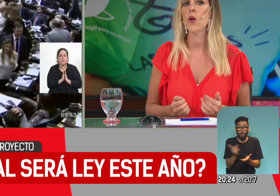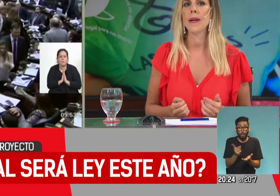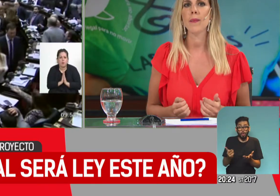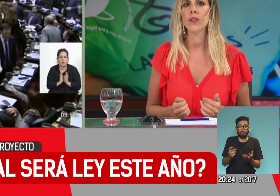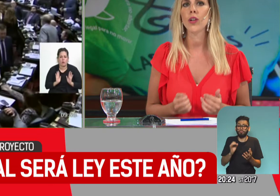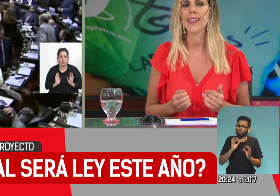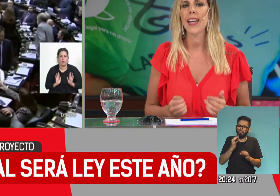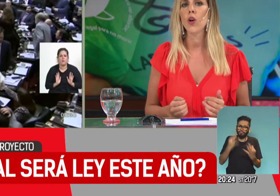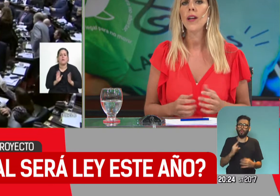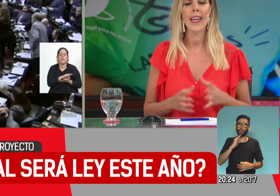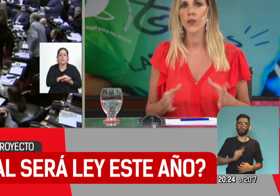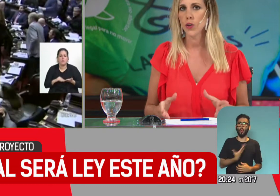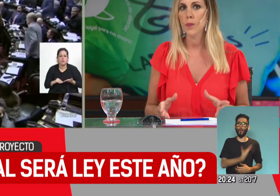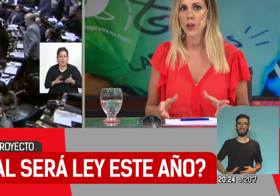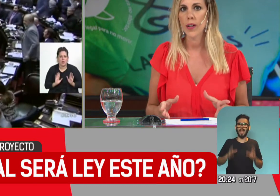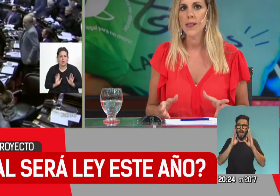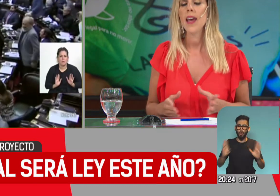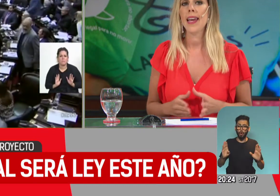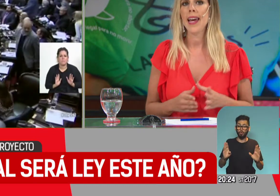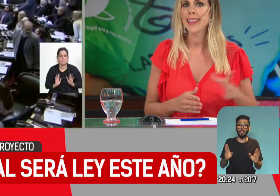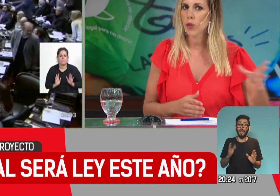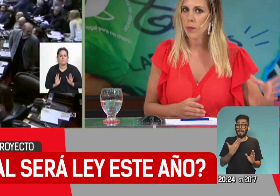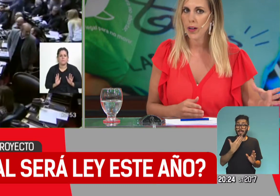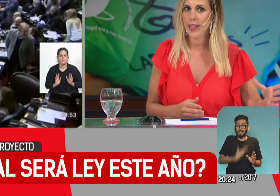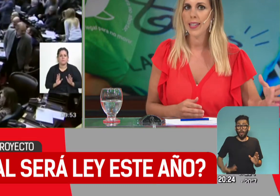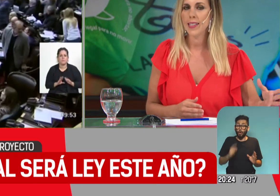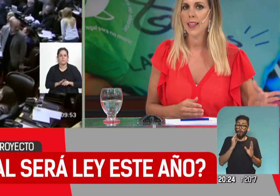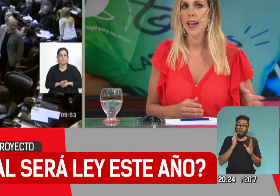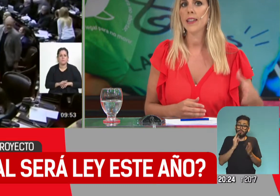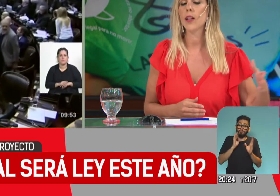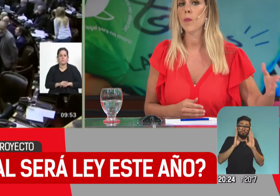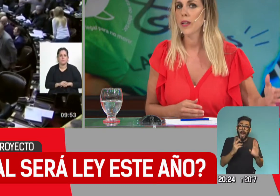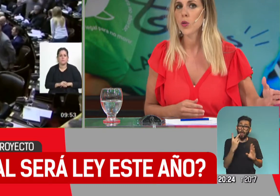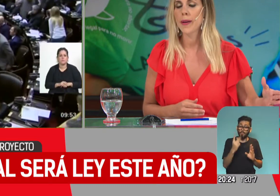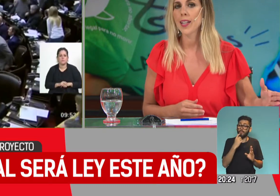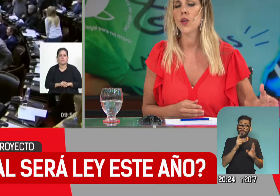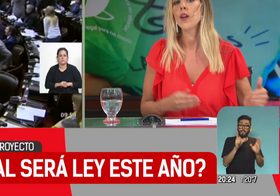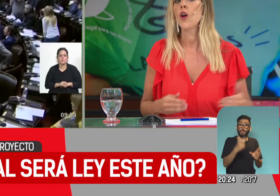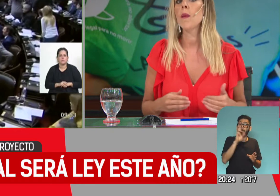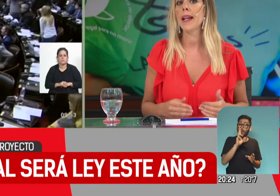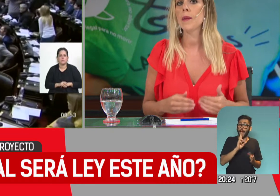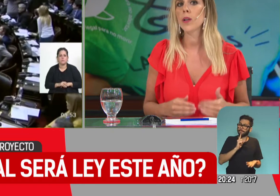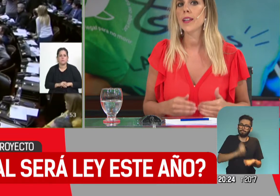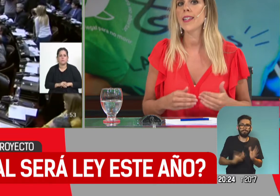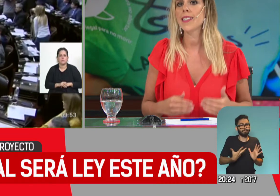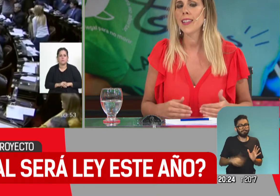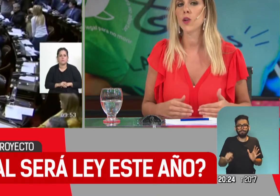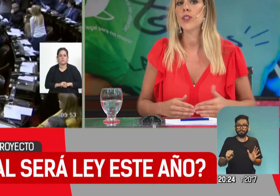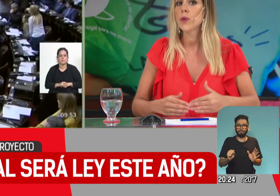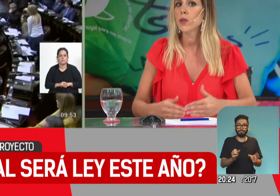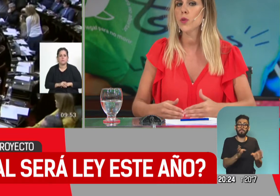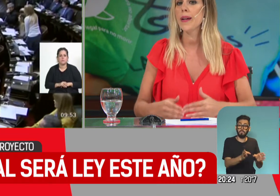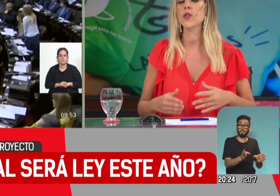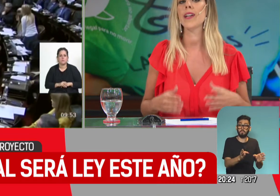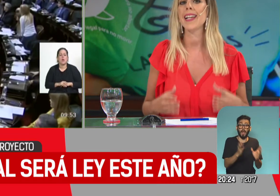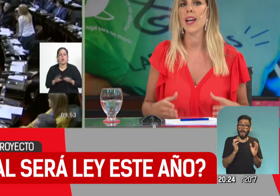haber acompañamiento del Estado en dos opciones. Tanto la mujer que decide interrumpir su embarazo, como para la mujer que decide